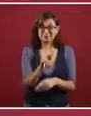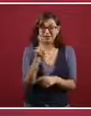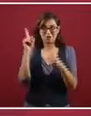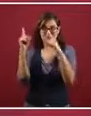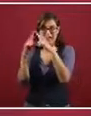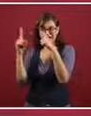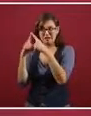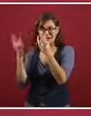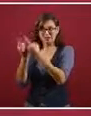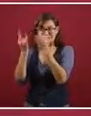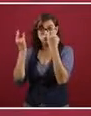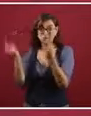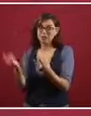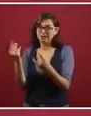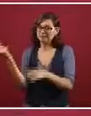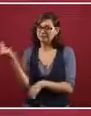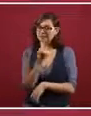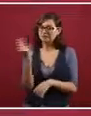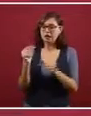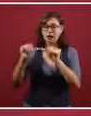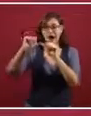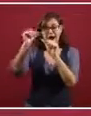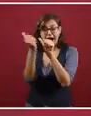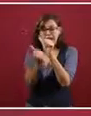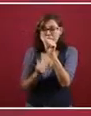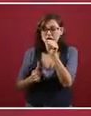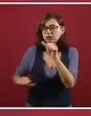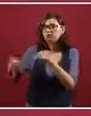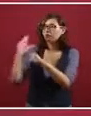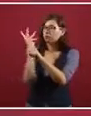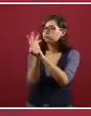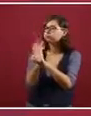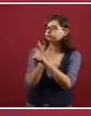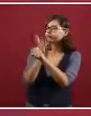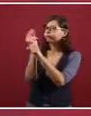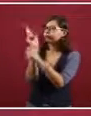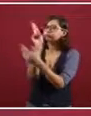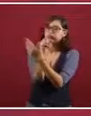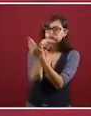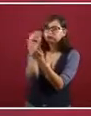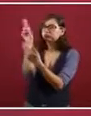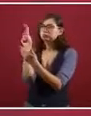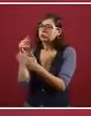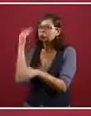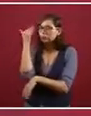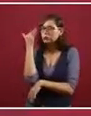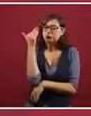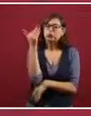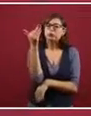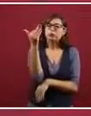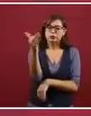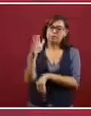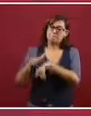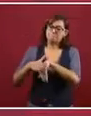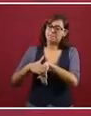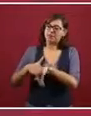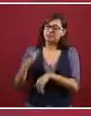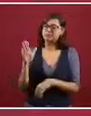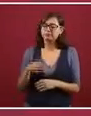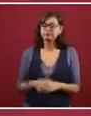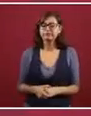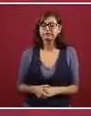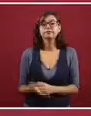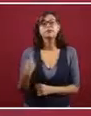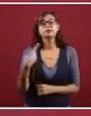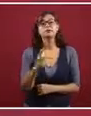artesanal, artístico, de reconstrucción que lleva mucho tiempo. Entonces, pero